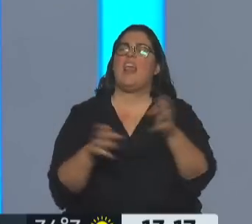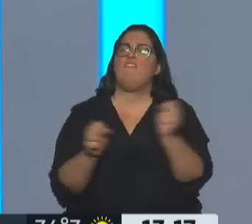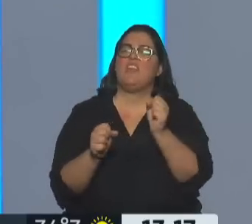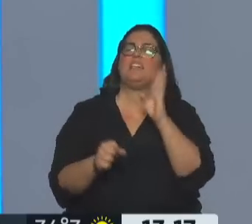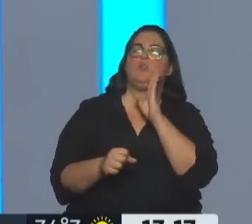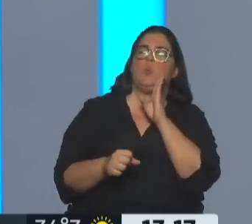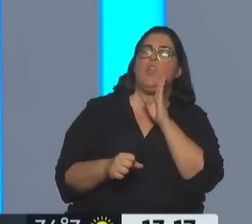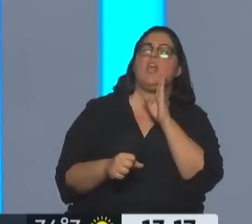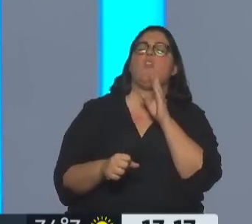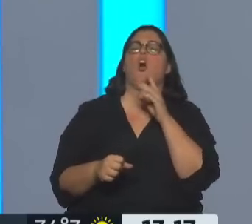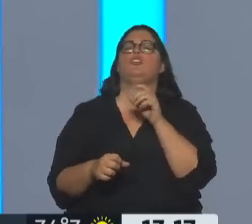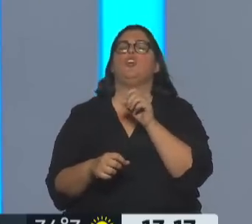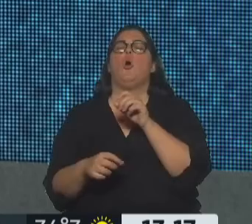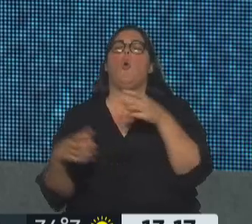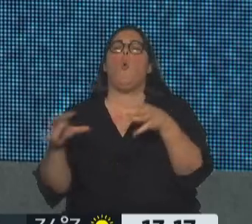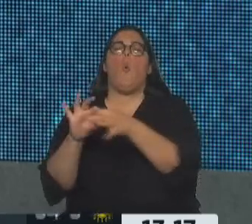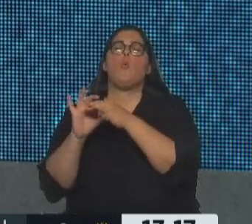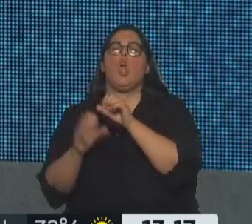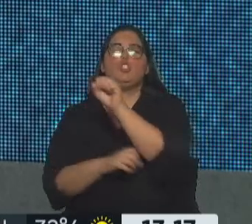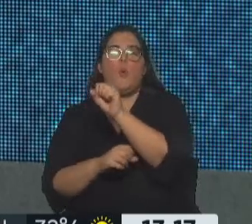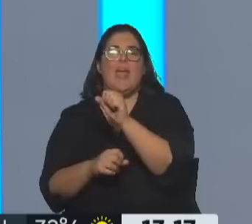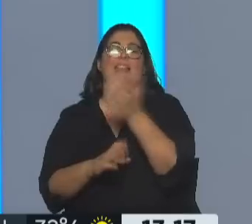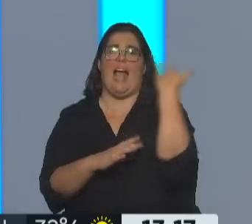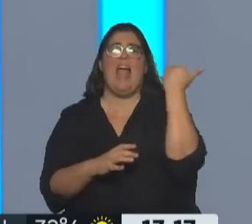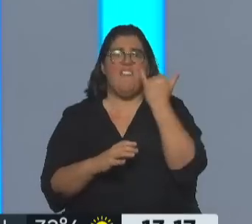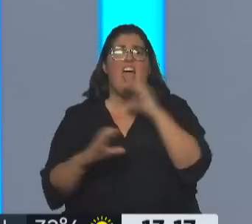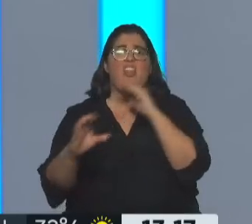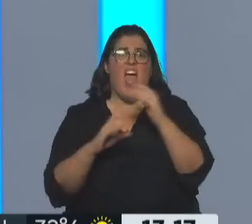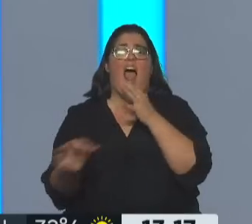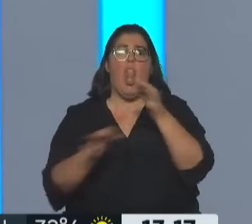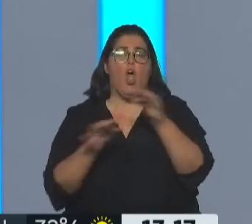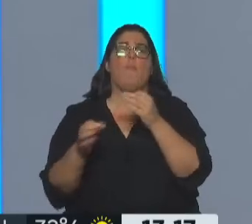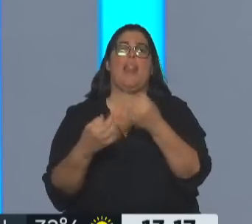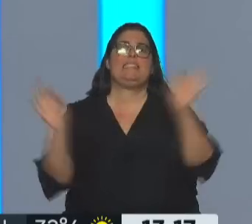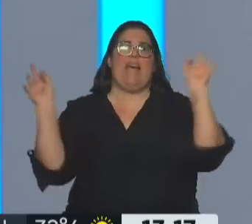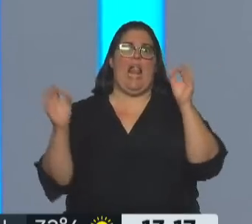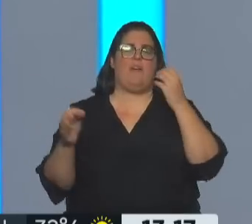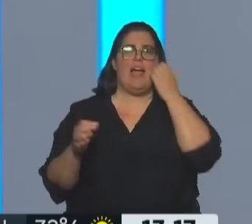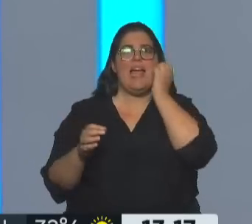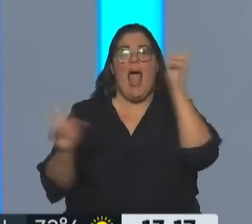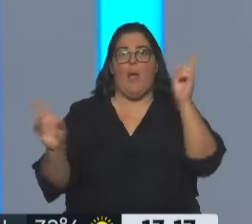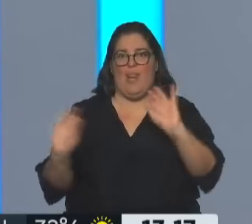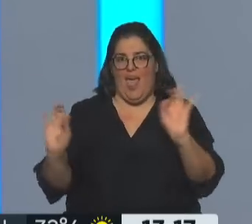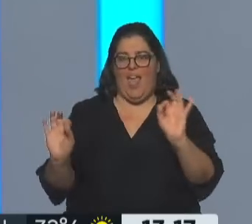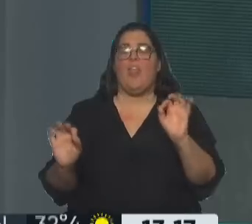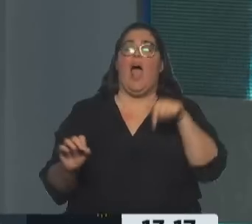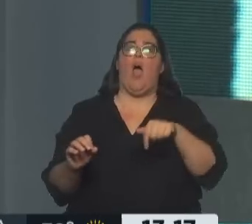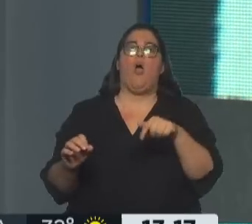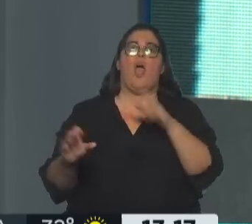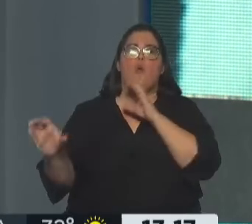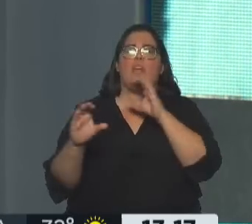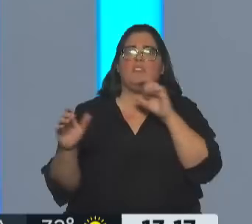Unidos había canales de diálogo justamente para evitar un incidente mayor. Lo que estamos viendo ahora, creo, es cómo esos canales son cada vez menos, ¿no? Y